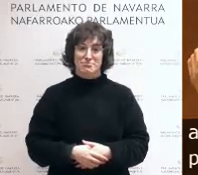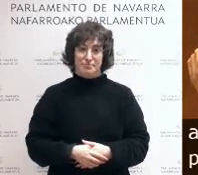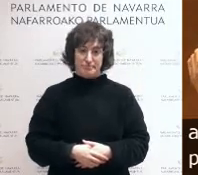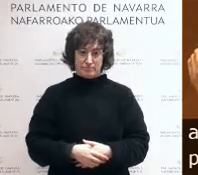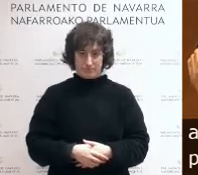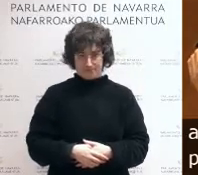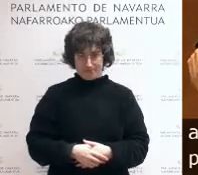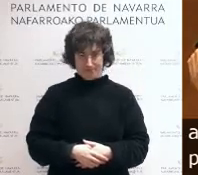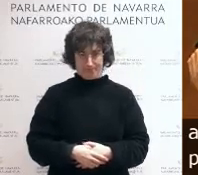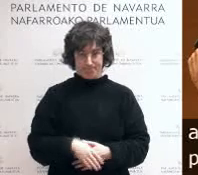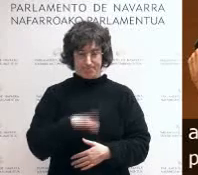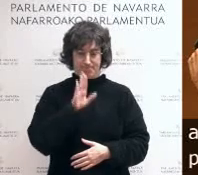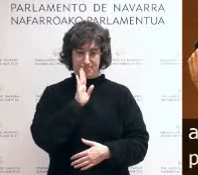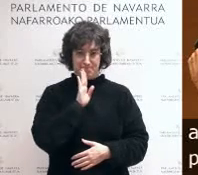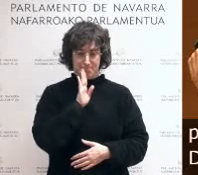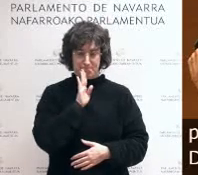Decía que